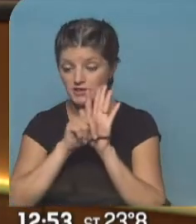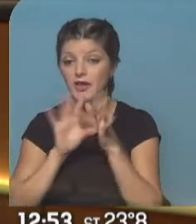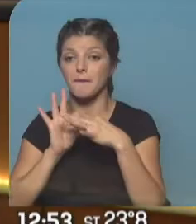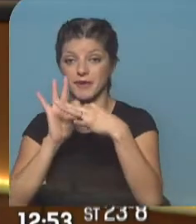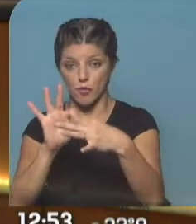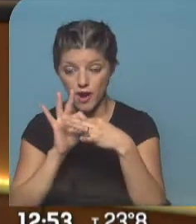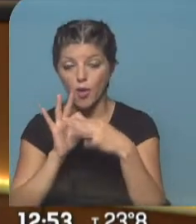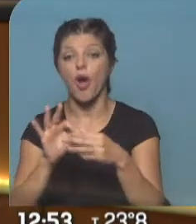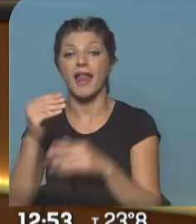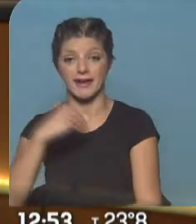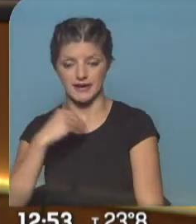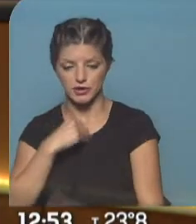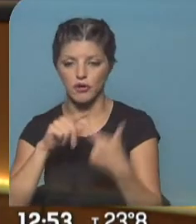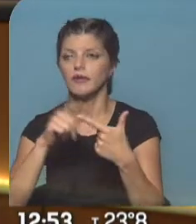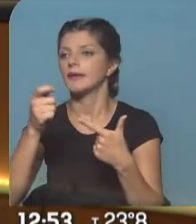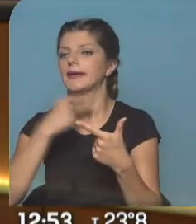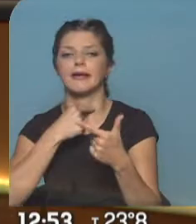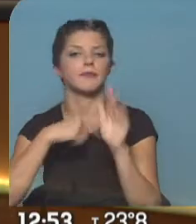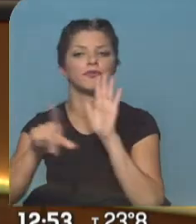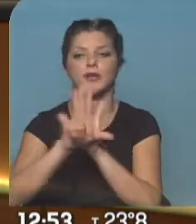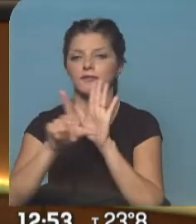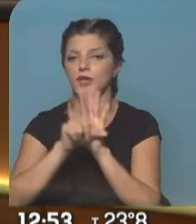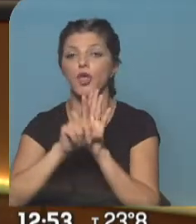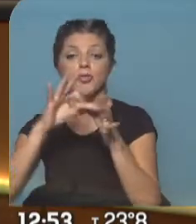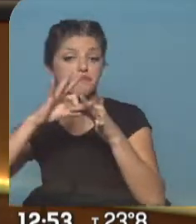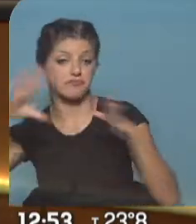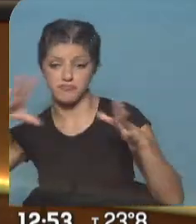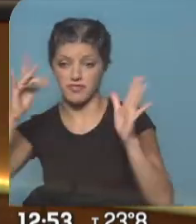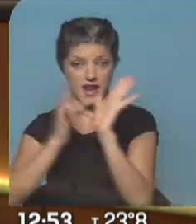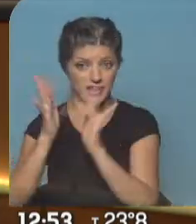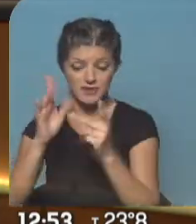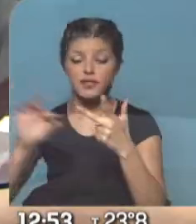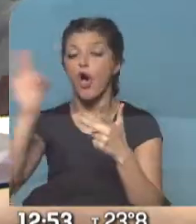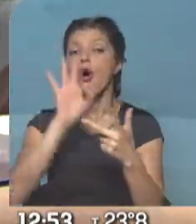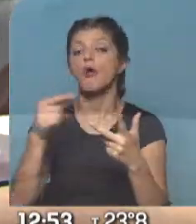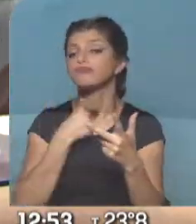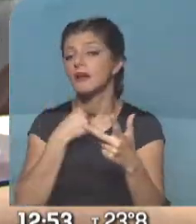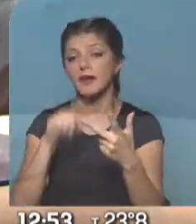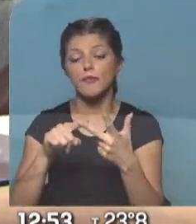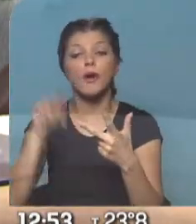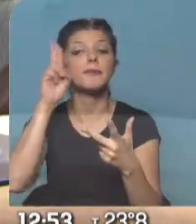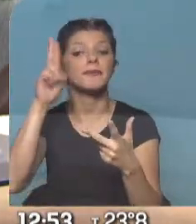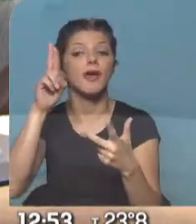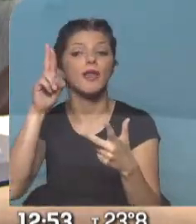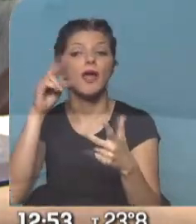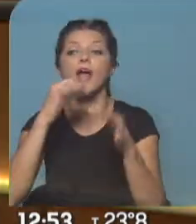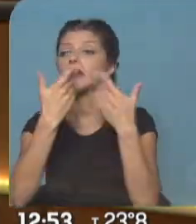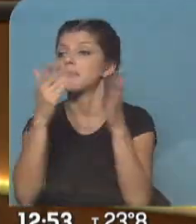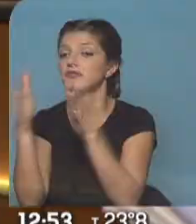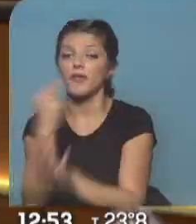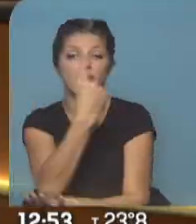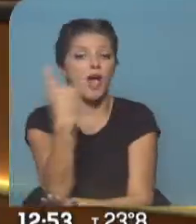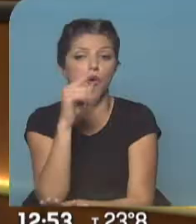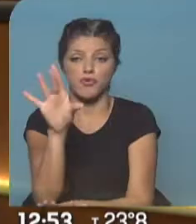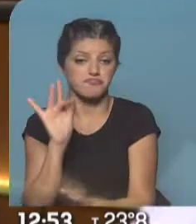grupos religiosos, si queremos vivir en estados laicos donde haya separación y si queremos respetar la libertad de conciencia de las personas